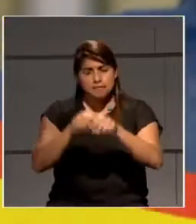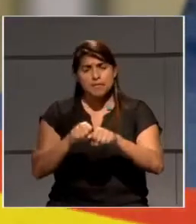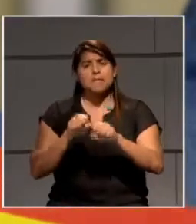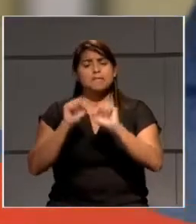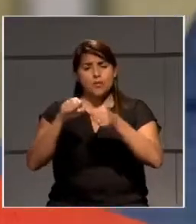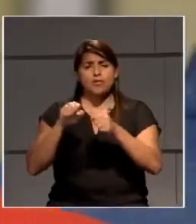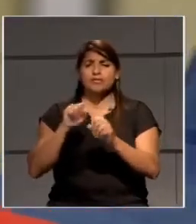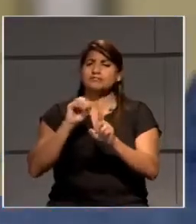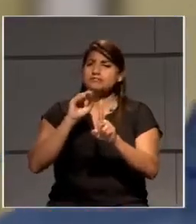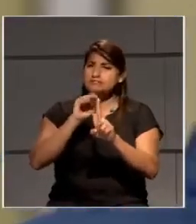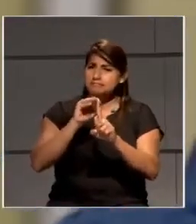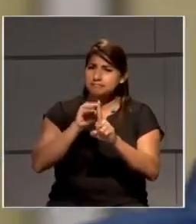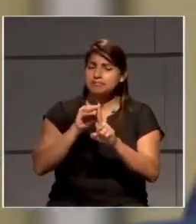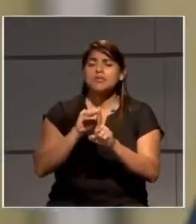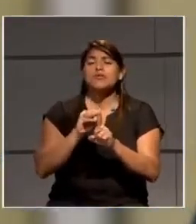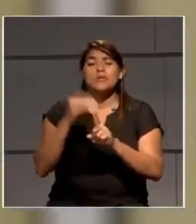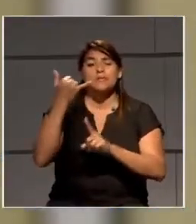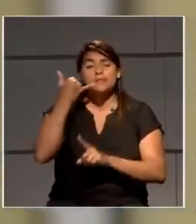escribir al